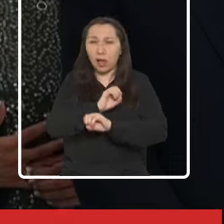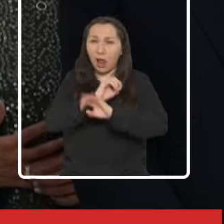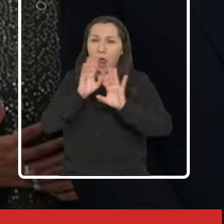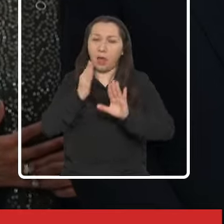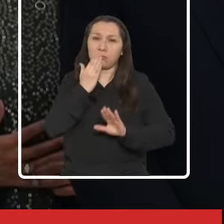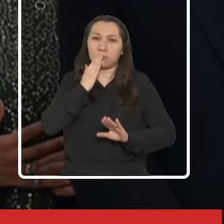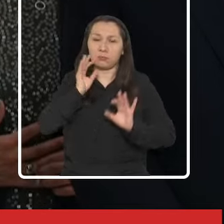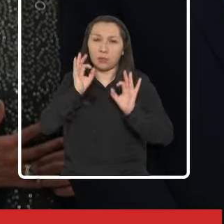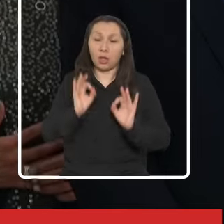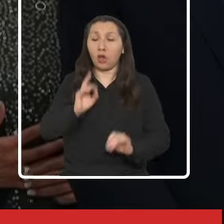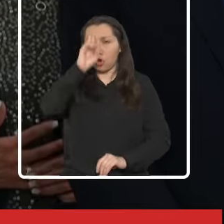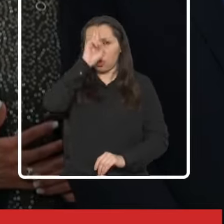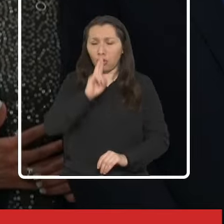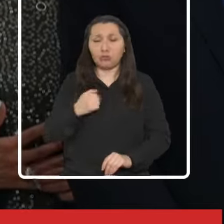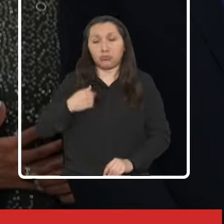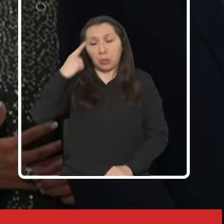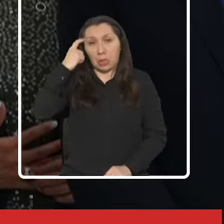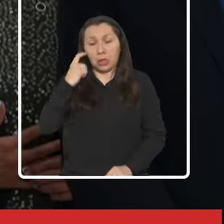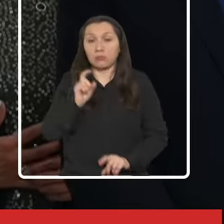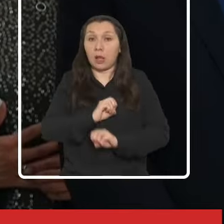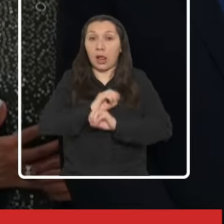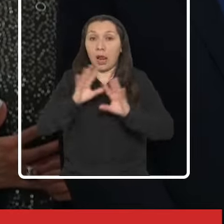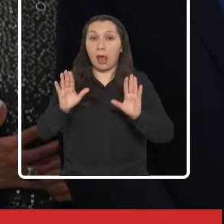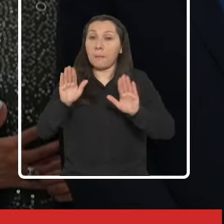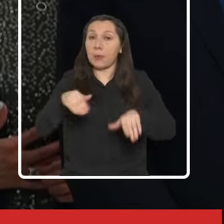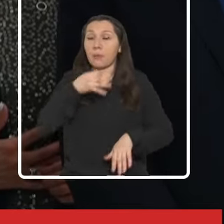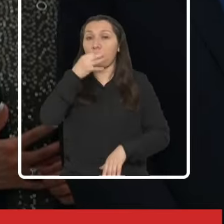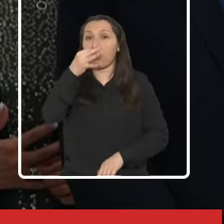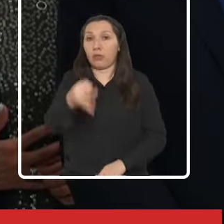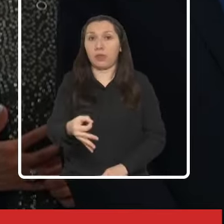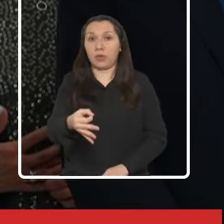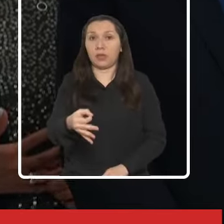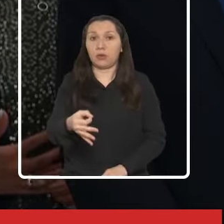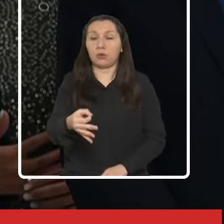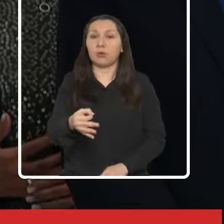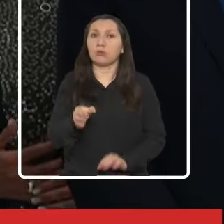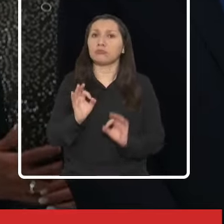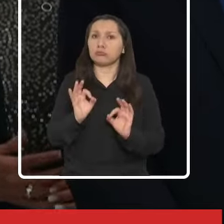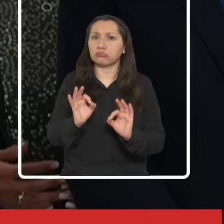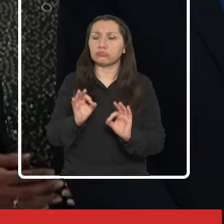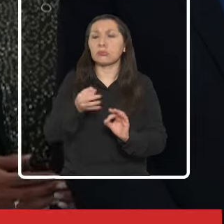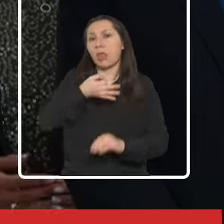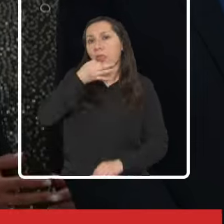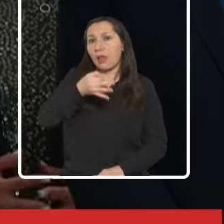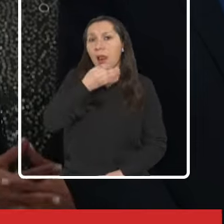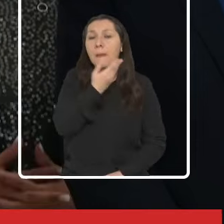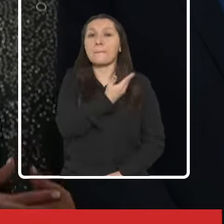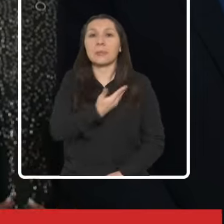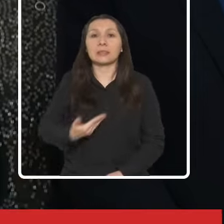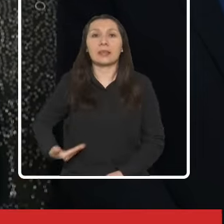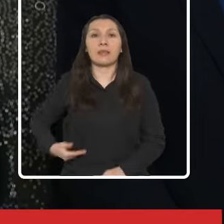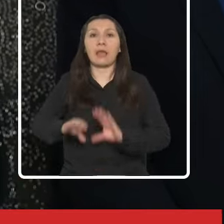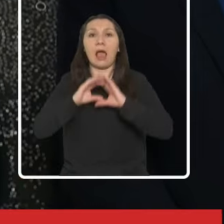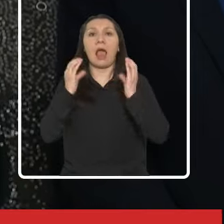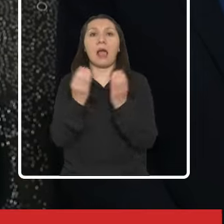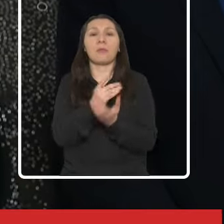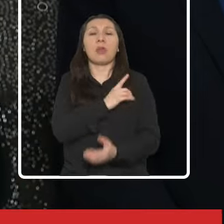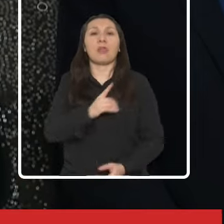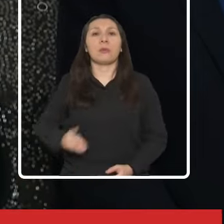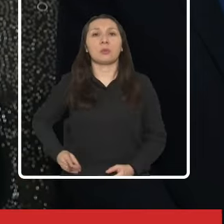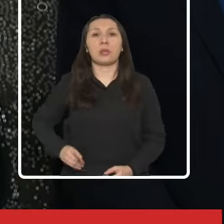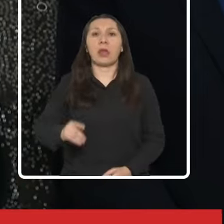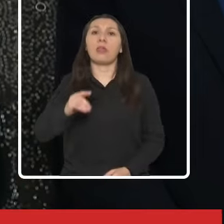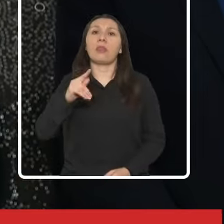absolutamente claros, y creo que los roles están claros. Tal como además lo señala de manera muy prístina la declaración de la presidenta de la Cámara de Diputados, Carol